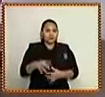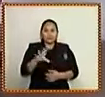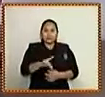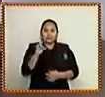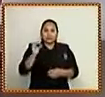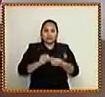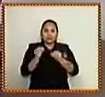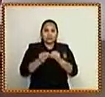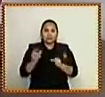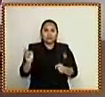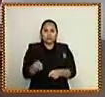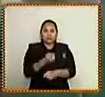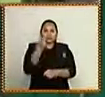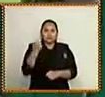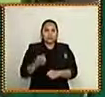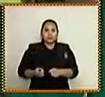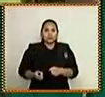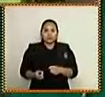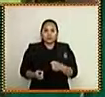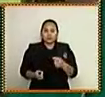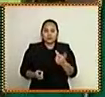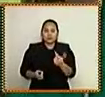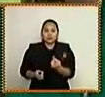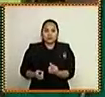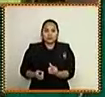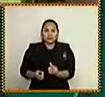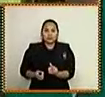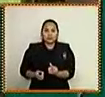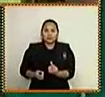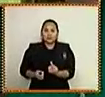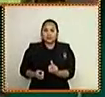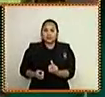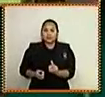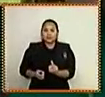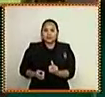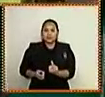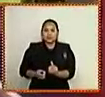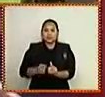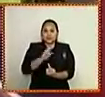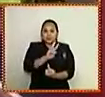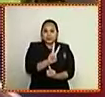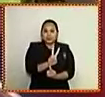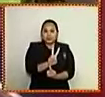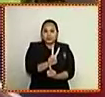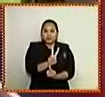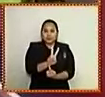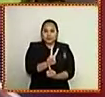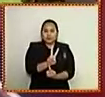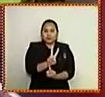seleccionar un dígito. Preparados, se viene el primer dígito. Y este es el 2, segundo dígito.